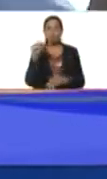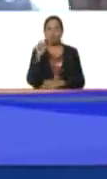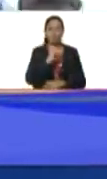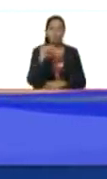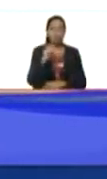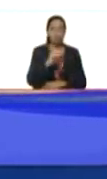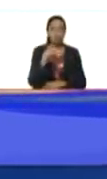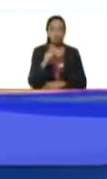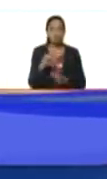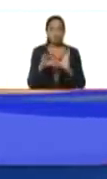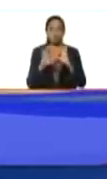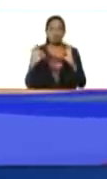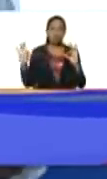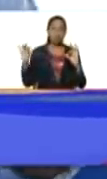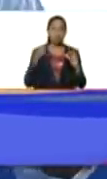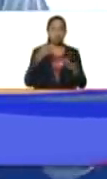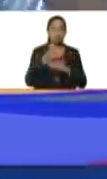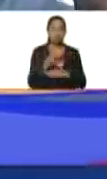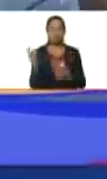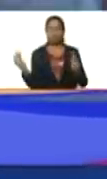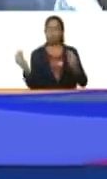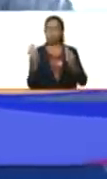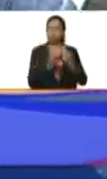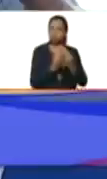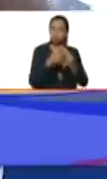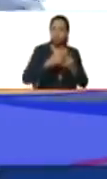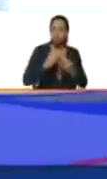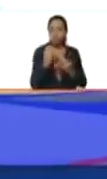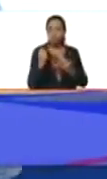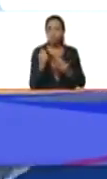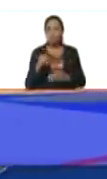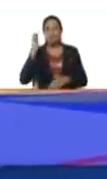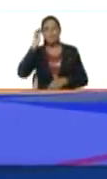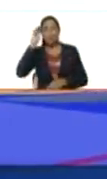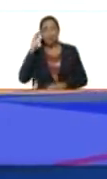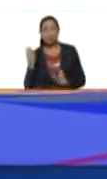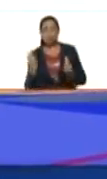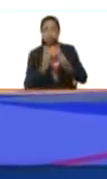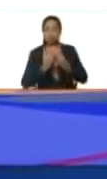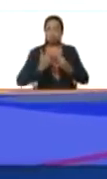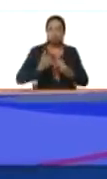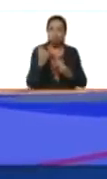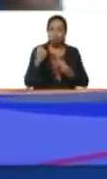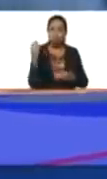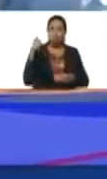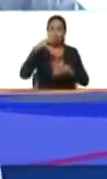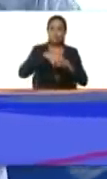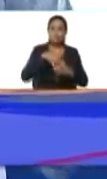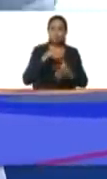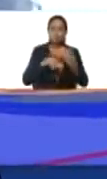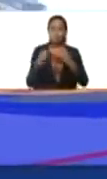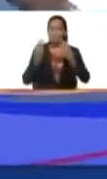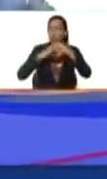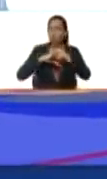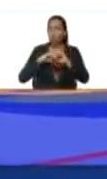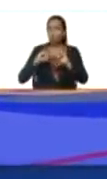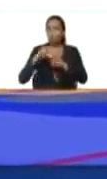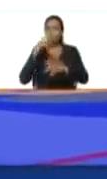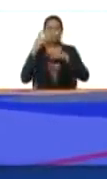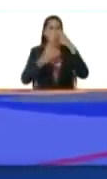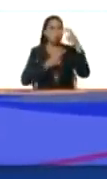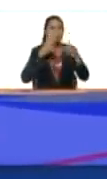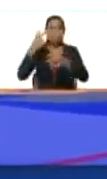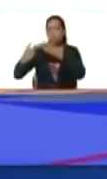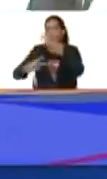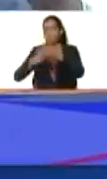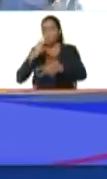lejanas, pues debe montarse en la patrulla con el policía. La maestra debe montarse en la patrulla con el policía y ponerse de acuerdo en el recorrido que van a